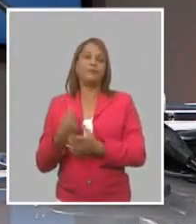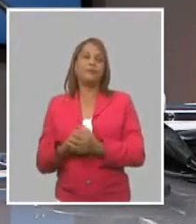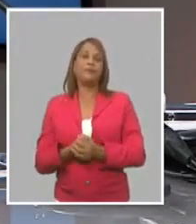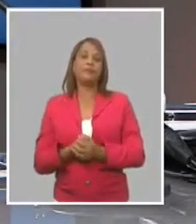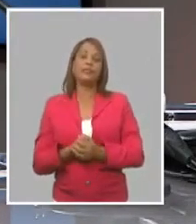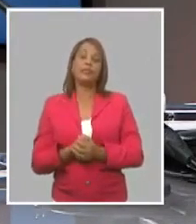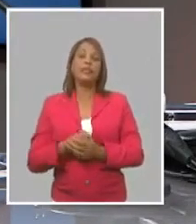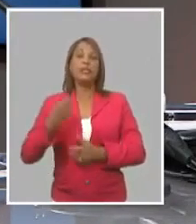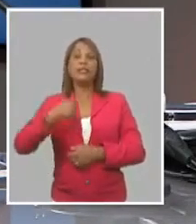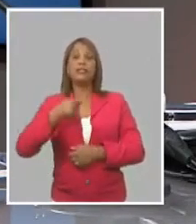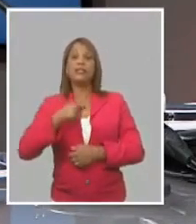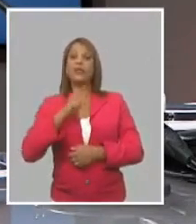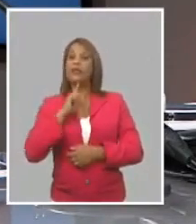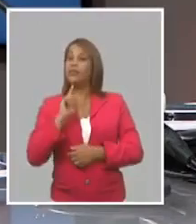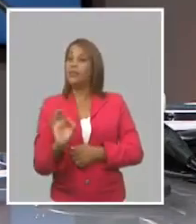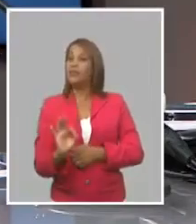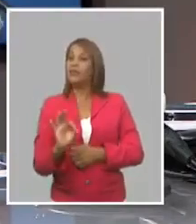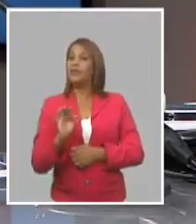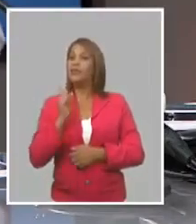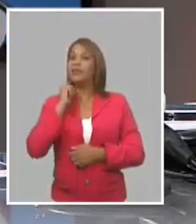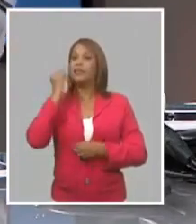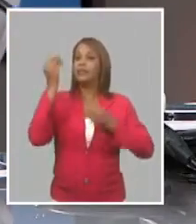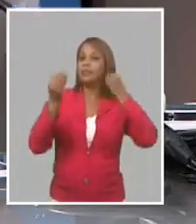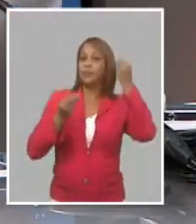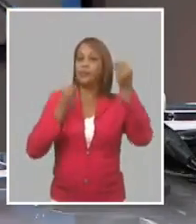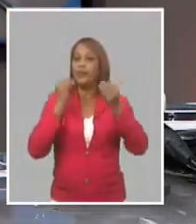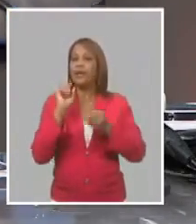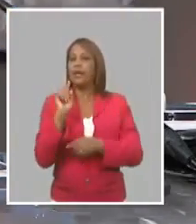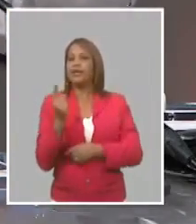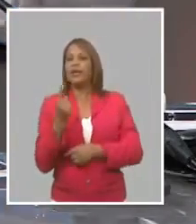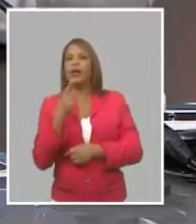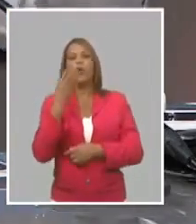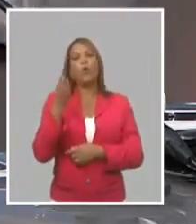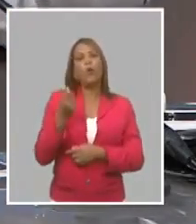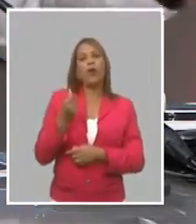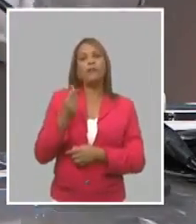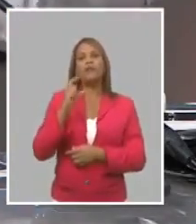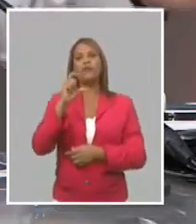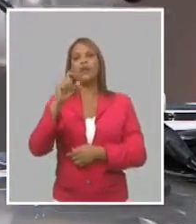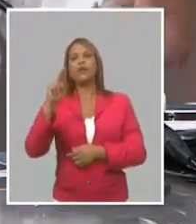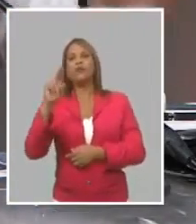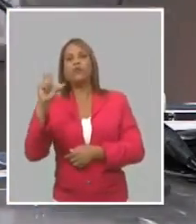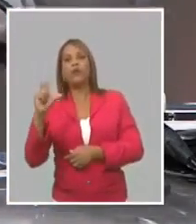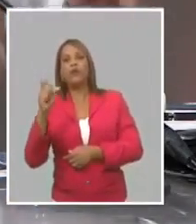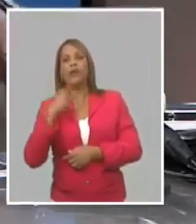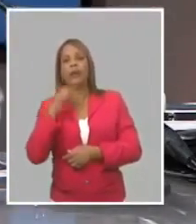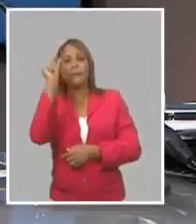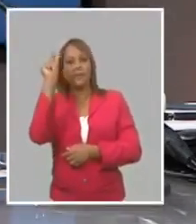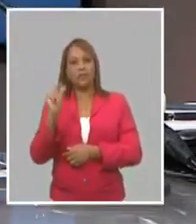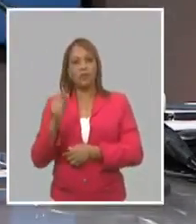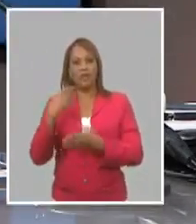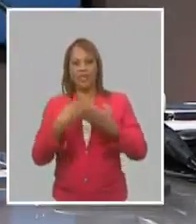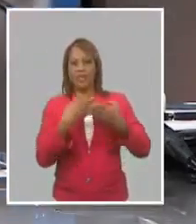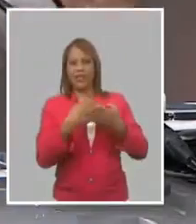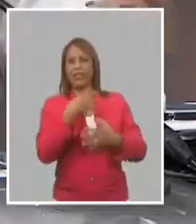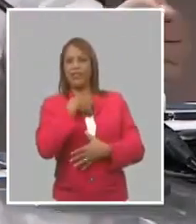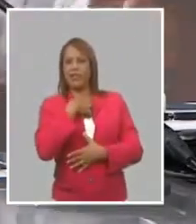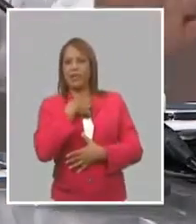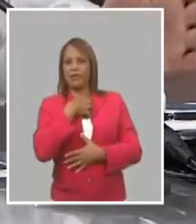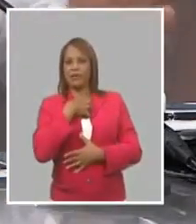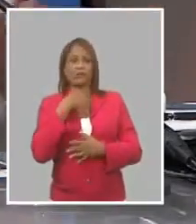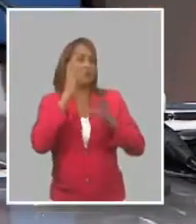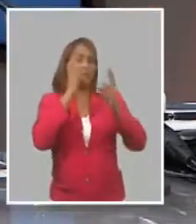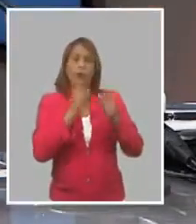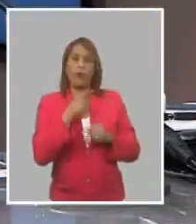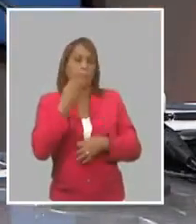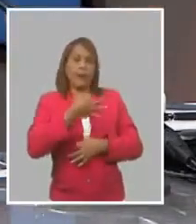para tomar decisiones de este tipo, Randy, hay que coger un día y decir cuántos CUC tienen las personas jurídicas en Cuba, las entidades. No voy a decir el